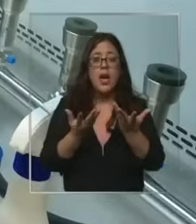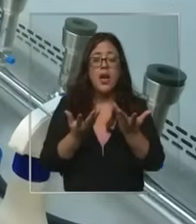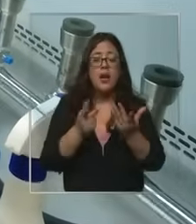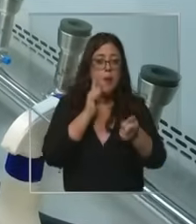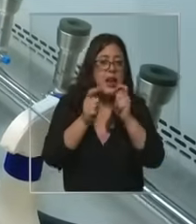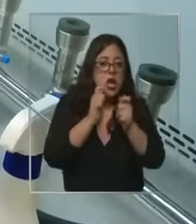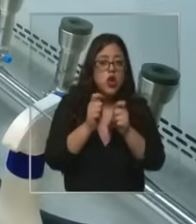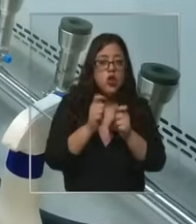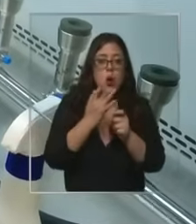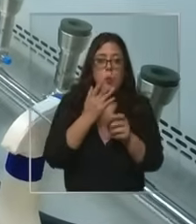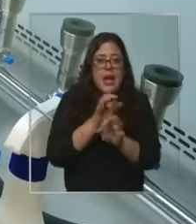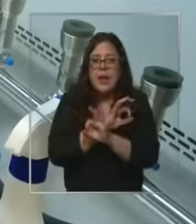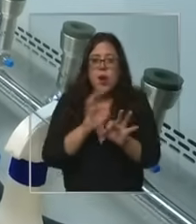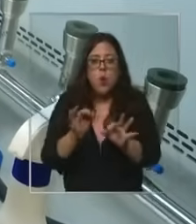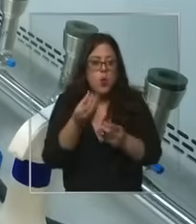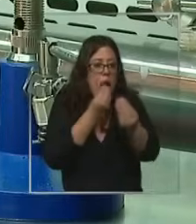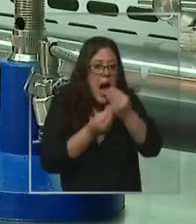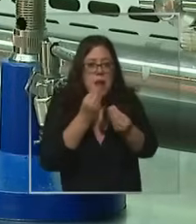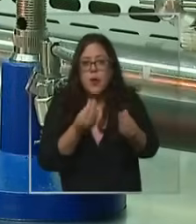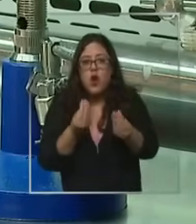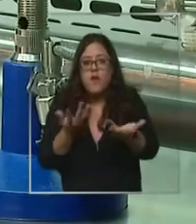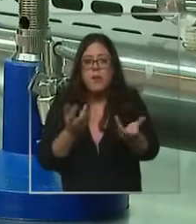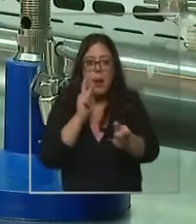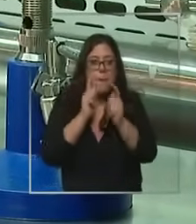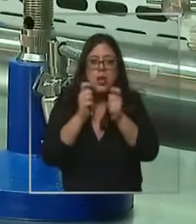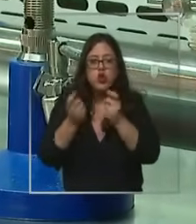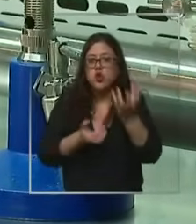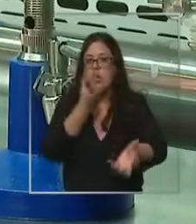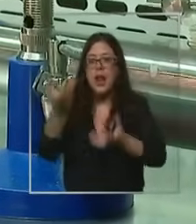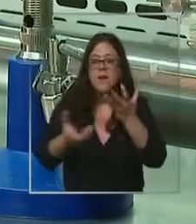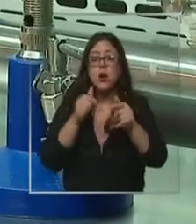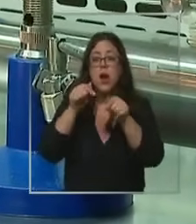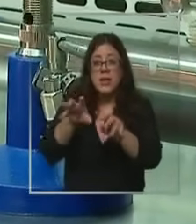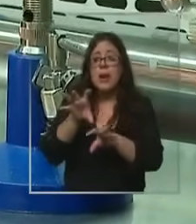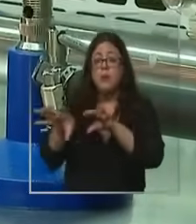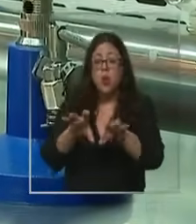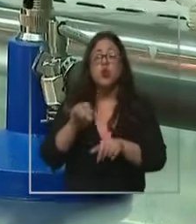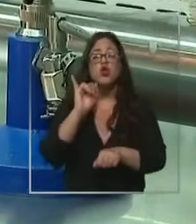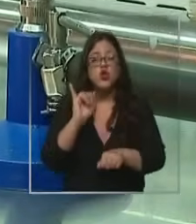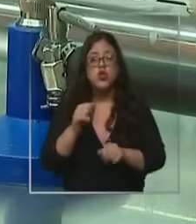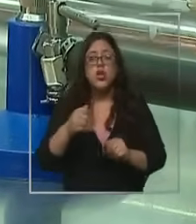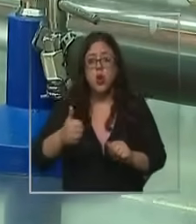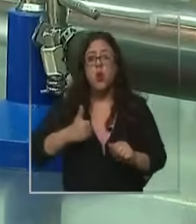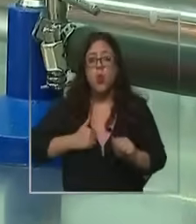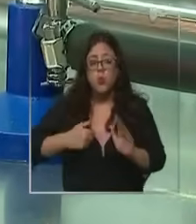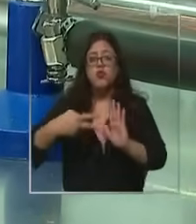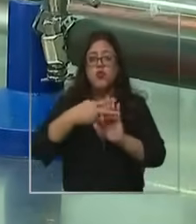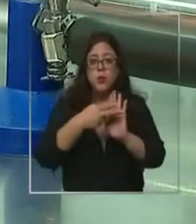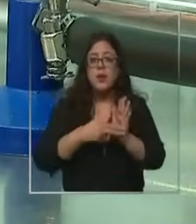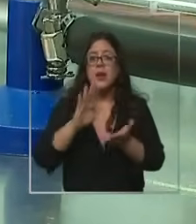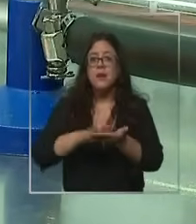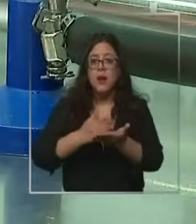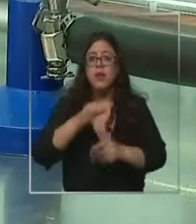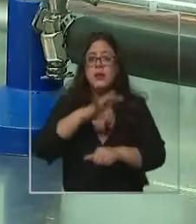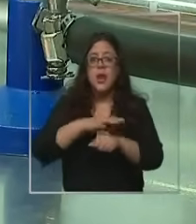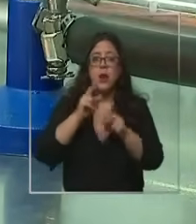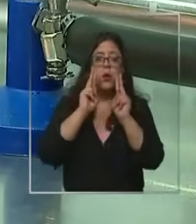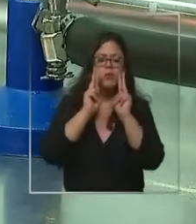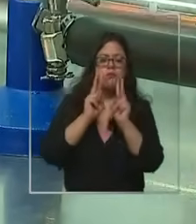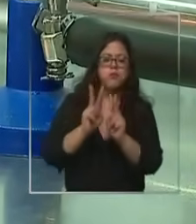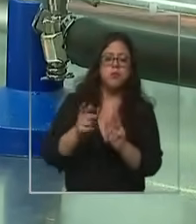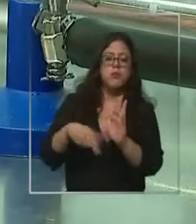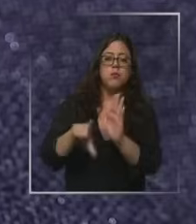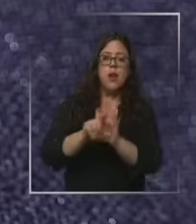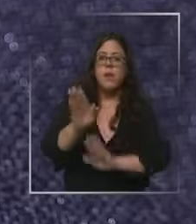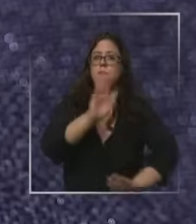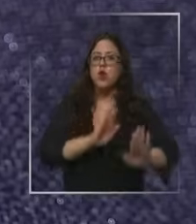que ningún alimento sea inflamable, digamos. Pero aunque este producto sí cumple con la normativa sanitaria, el ojo está puesto en la Ley